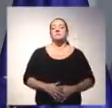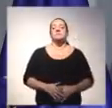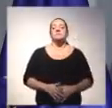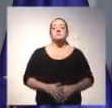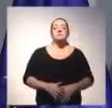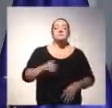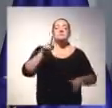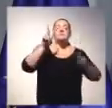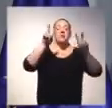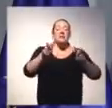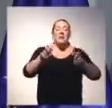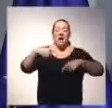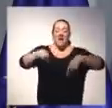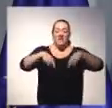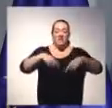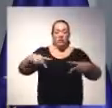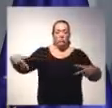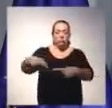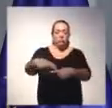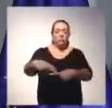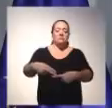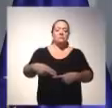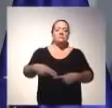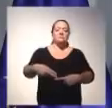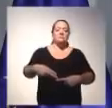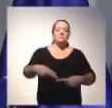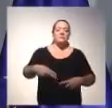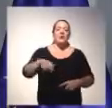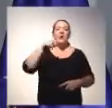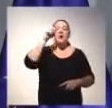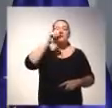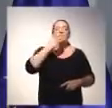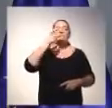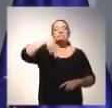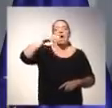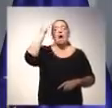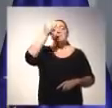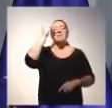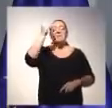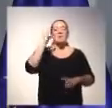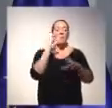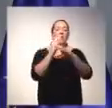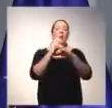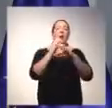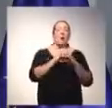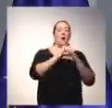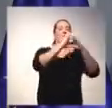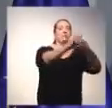Y lo de las restricciones de tráfico, no sé si habrán pensado otra vez en poner las guaguas